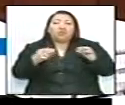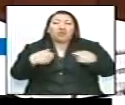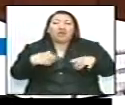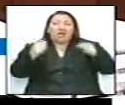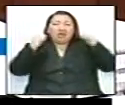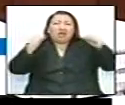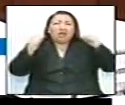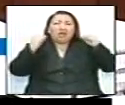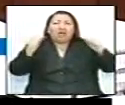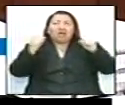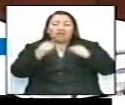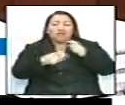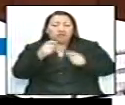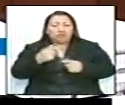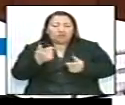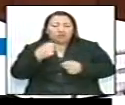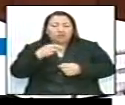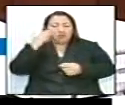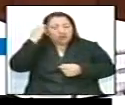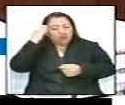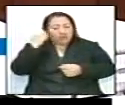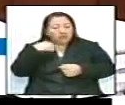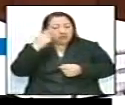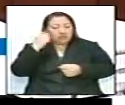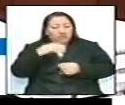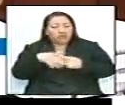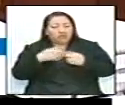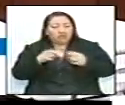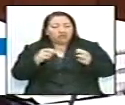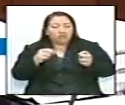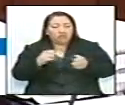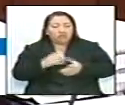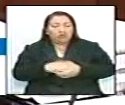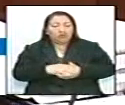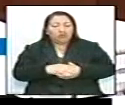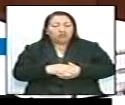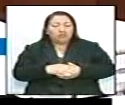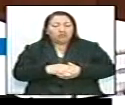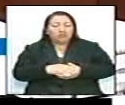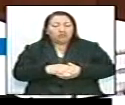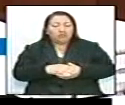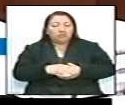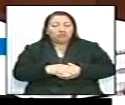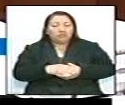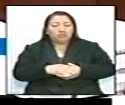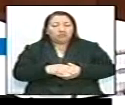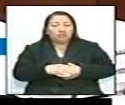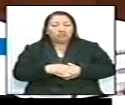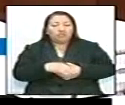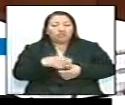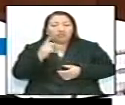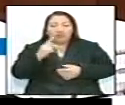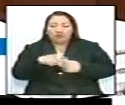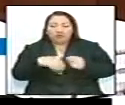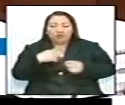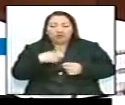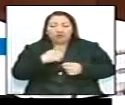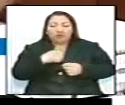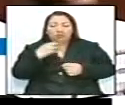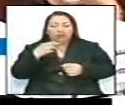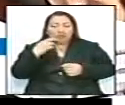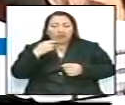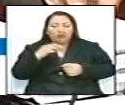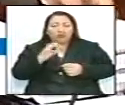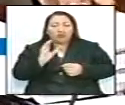ese. Y en política tenemos que escuchar al pueblo, los que somos políticos. Los que somos políticos.